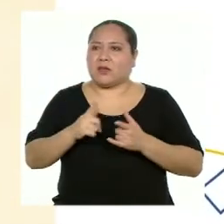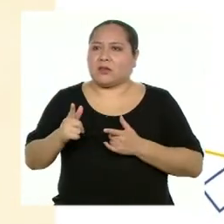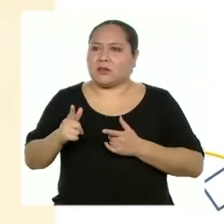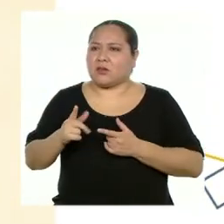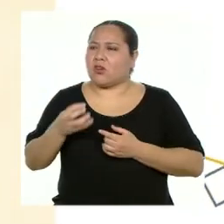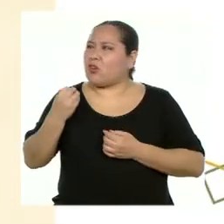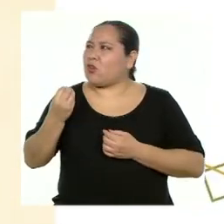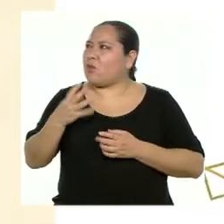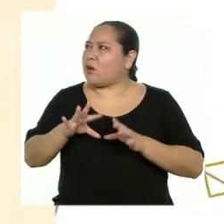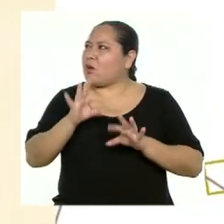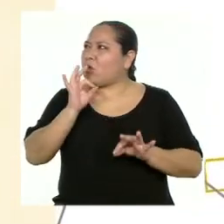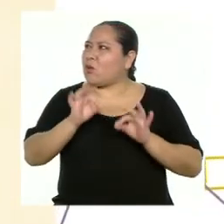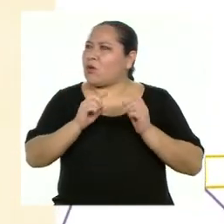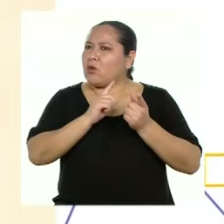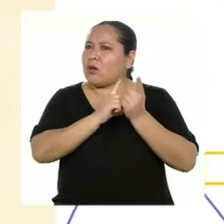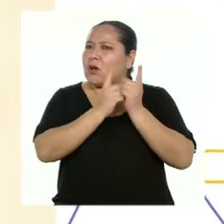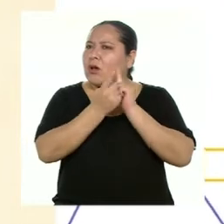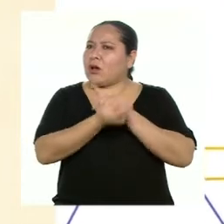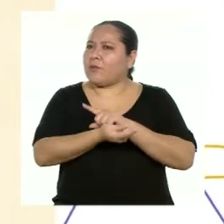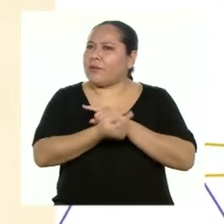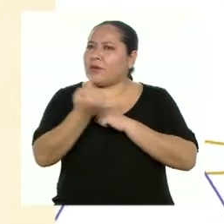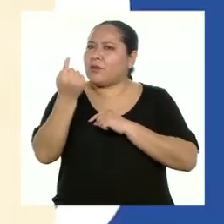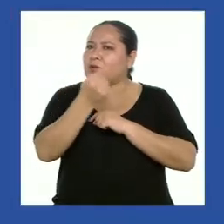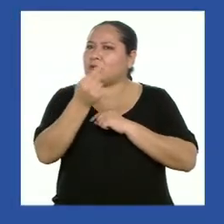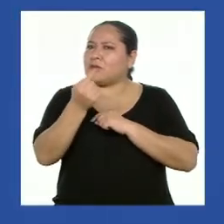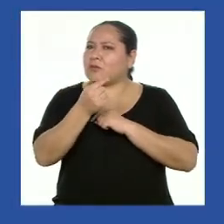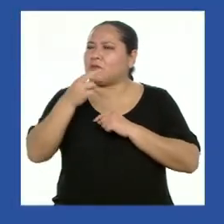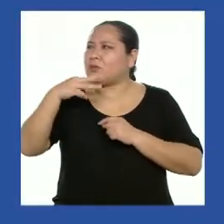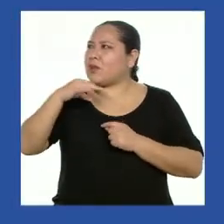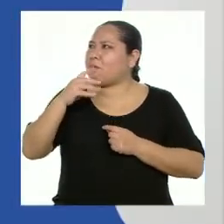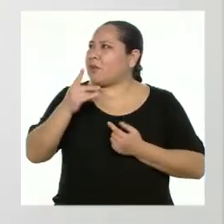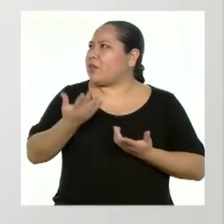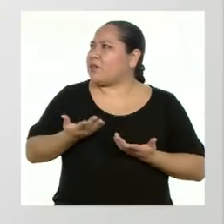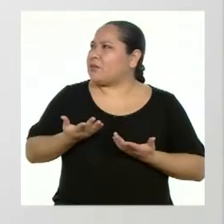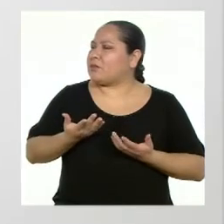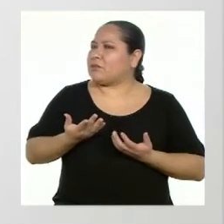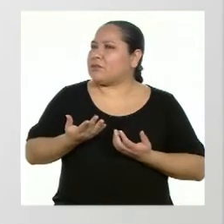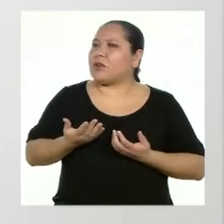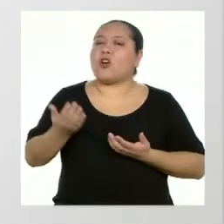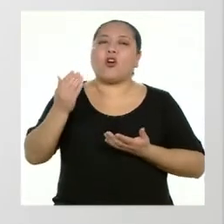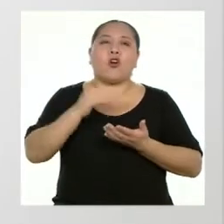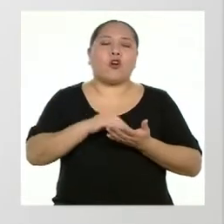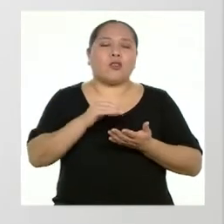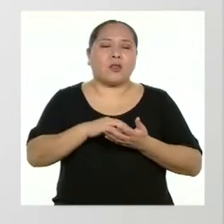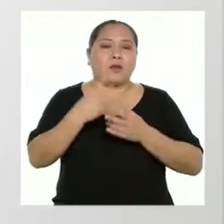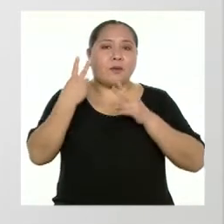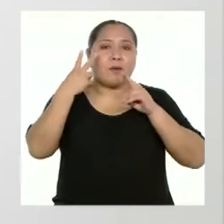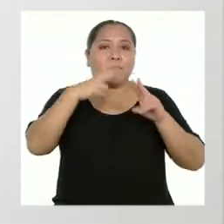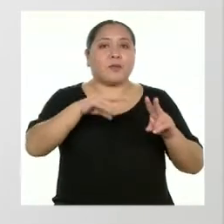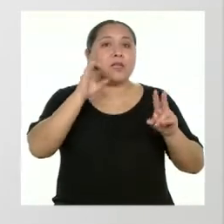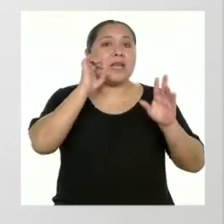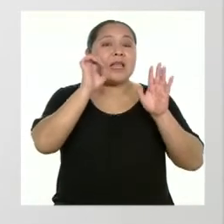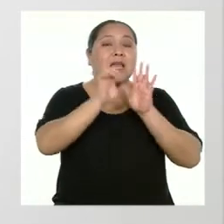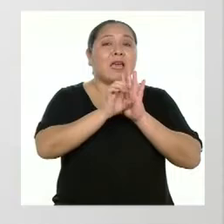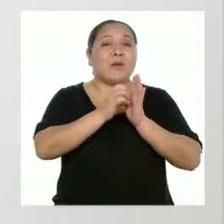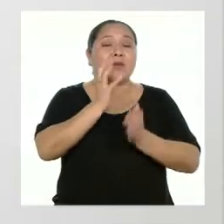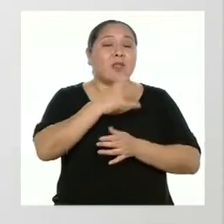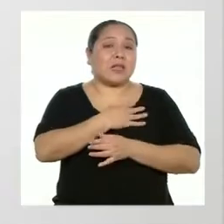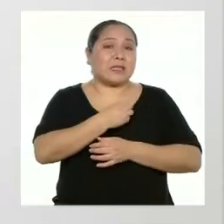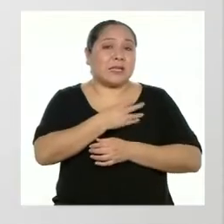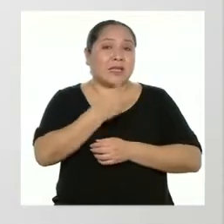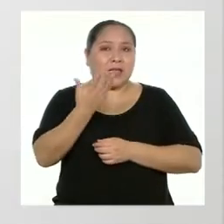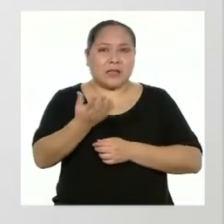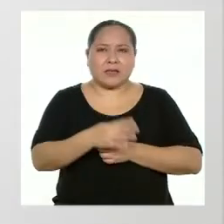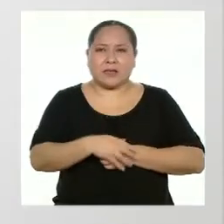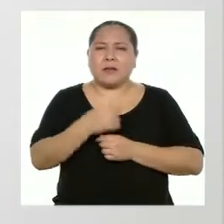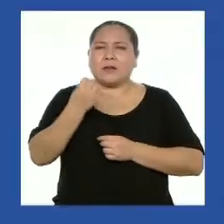¿cómo determinar la variación de los datos respecto a la media? Volvamos al ejemplo de las edades de tus amigos y